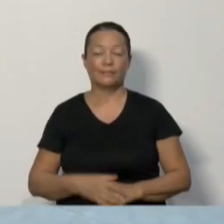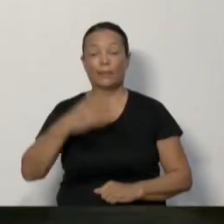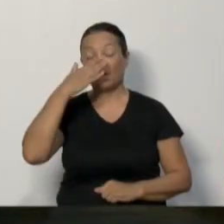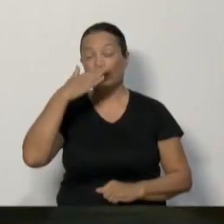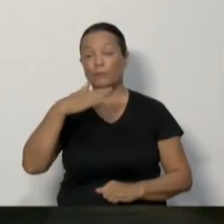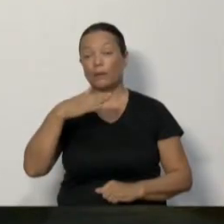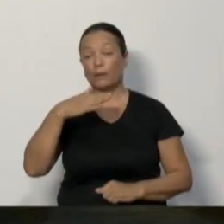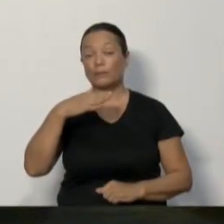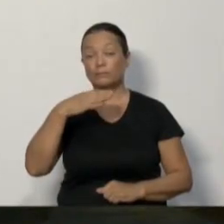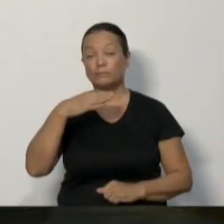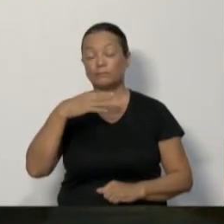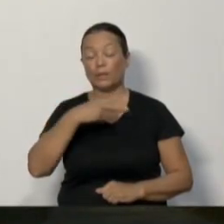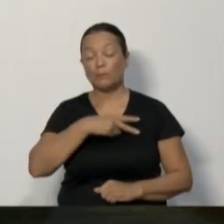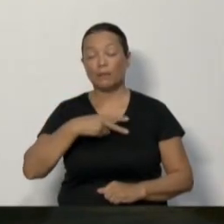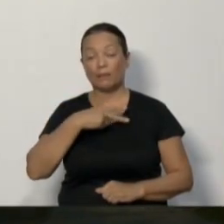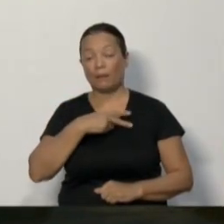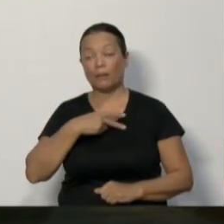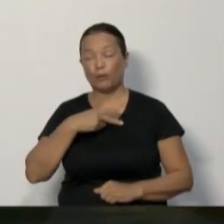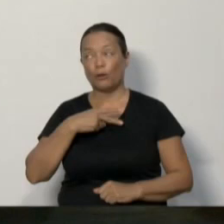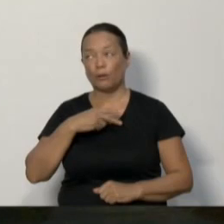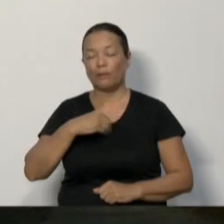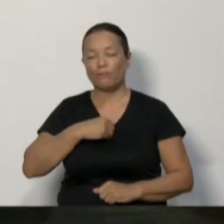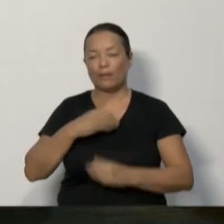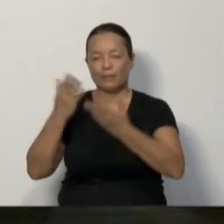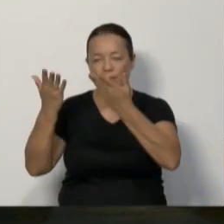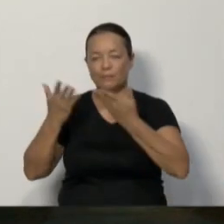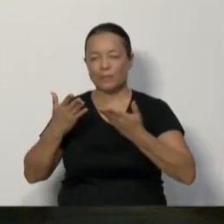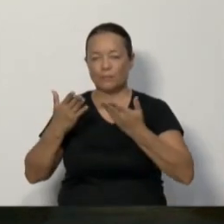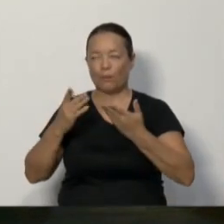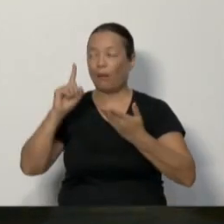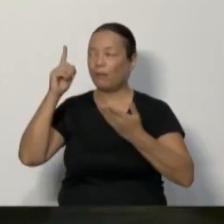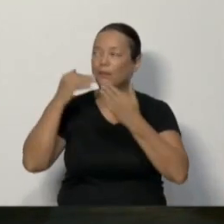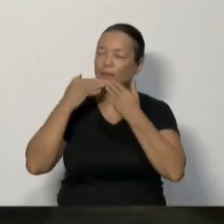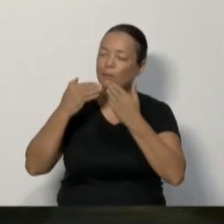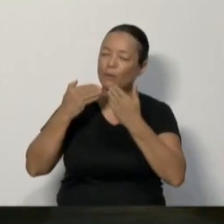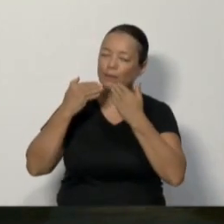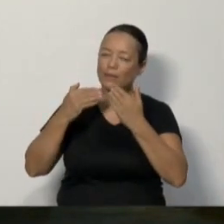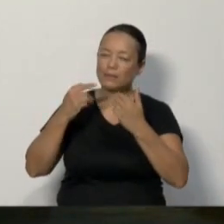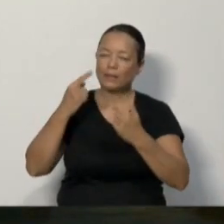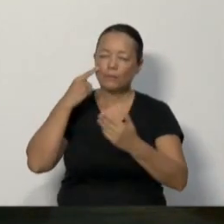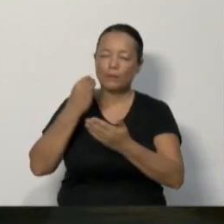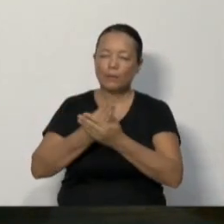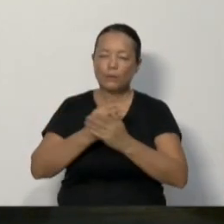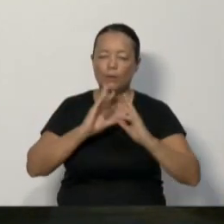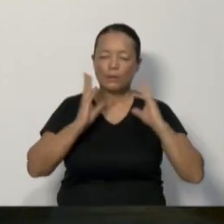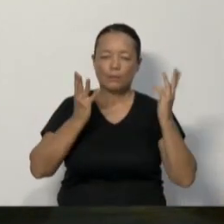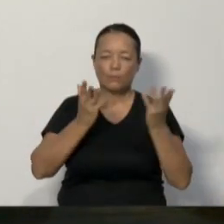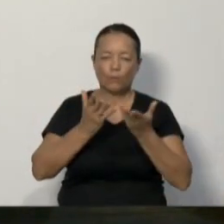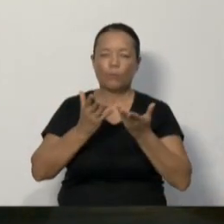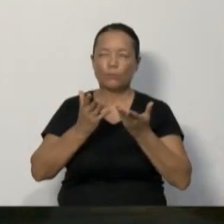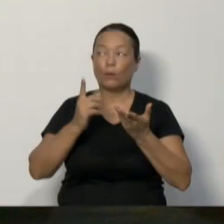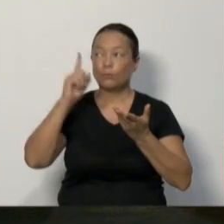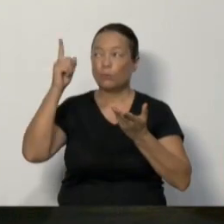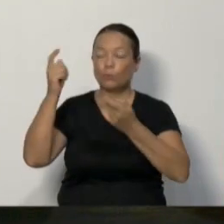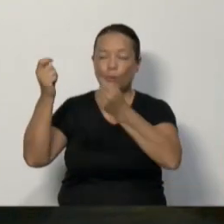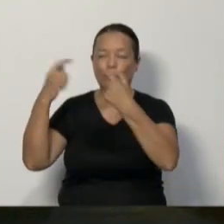Después de haber recibido estos gloriosos misterios, Padre, te damos gracias porque aún viviendo en la tierra ya nos haces partícipes de los bienes